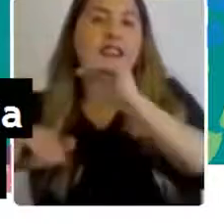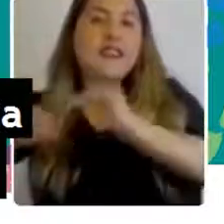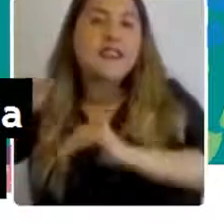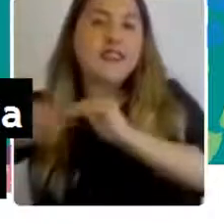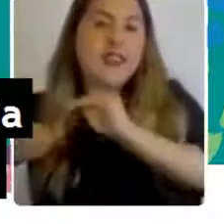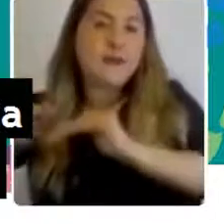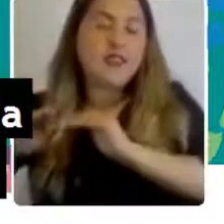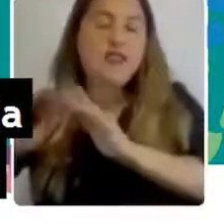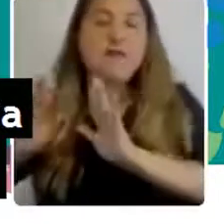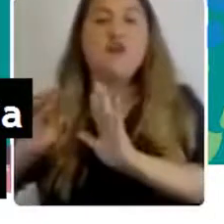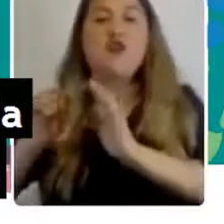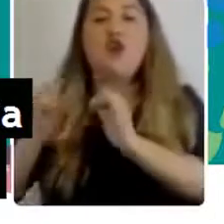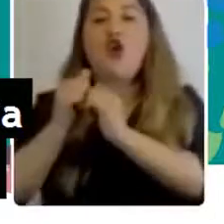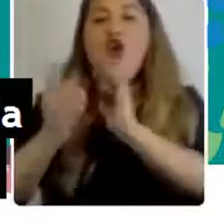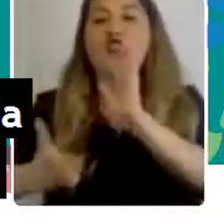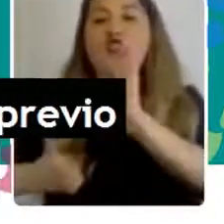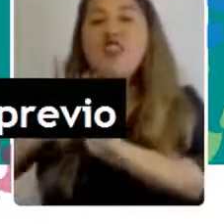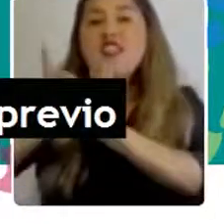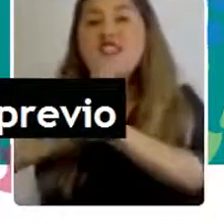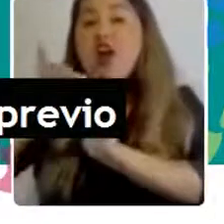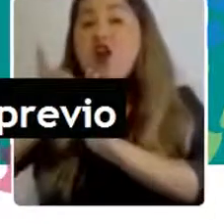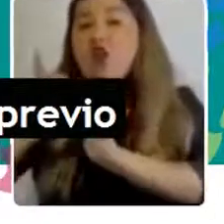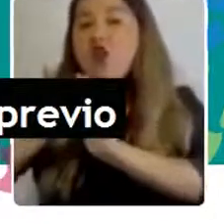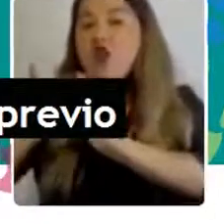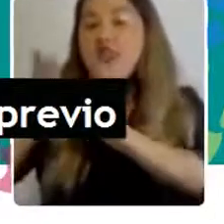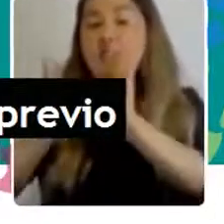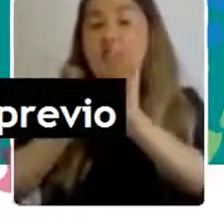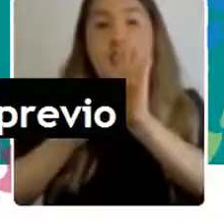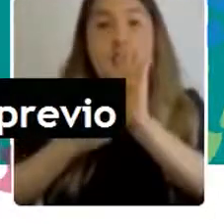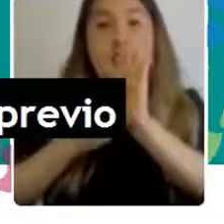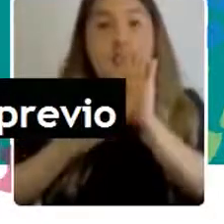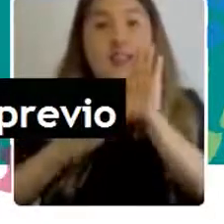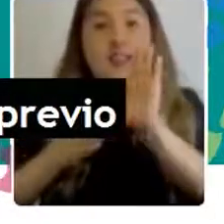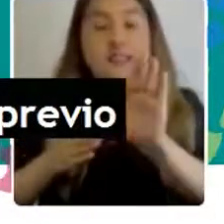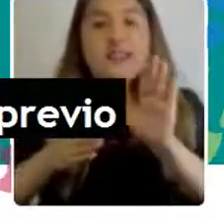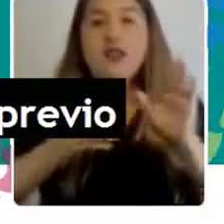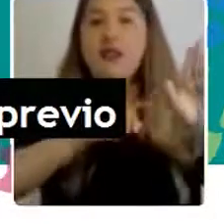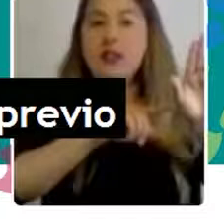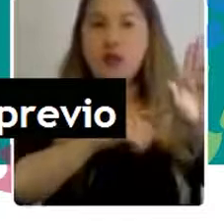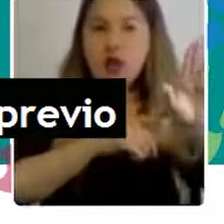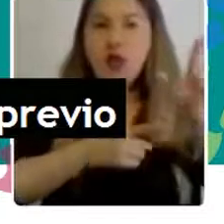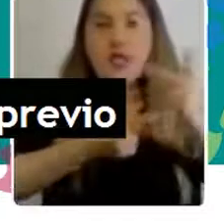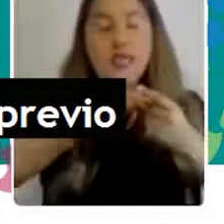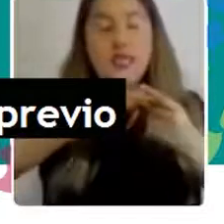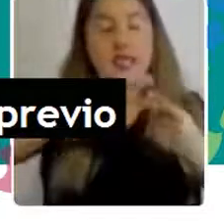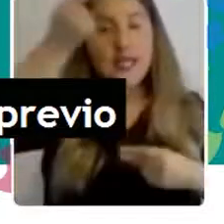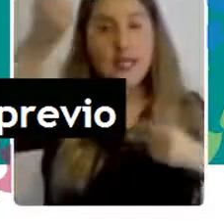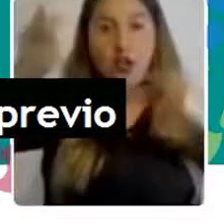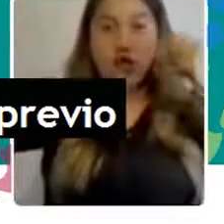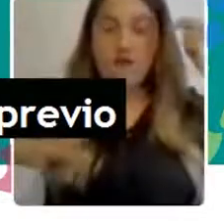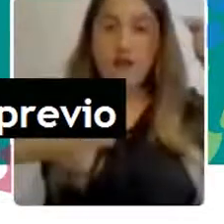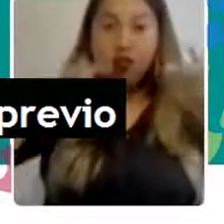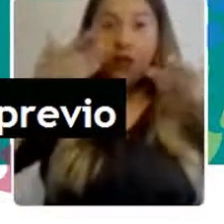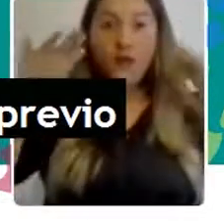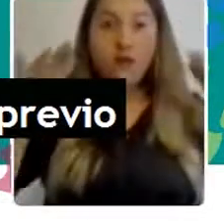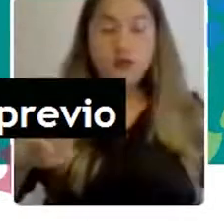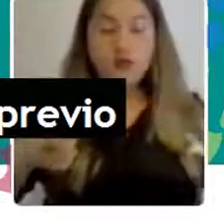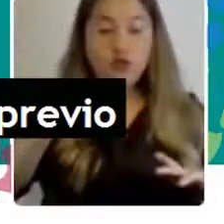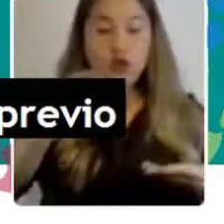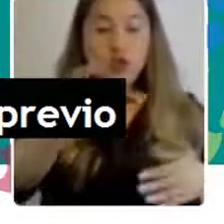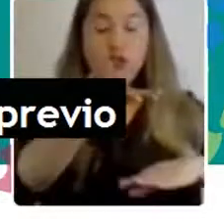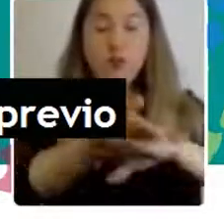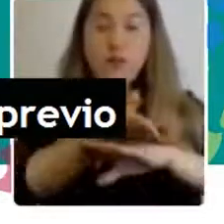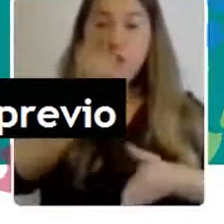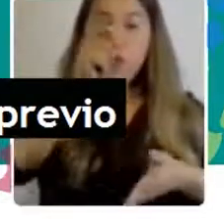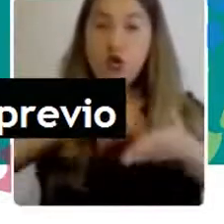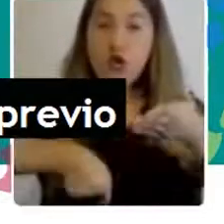una metodología innovadora, sin embargo, requiere un contrato social previo que